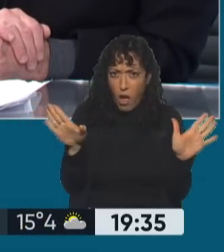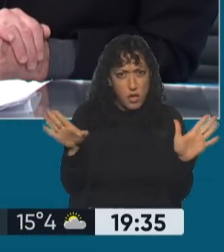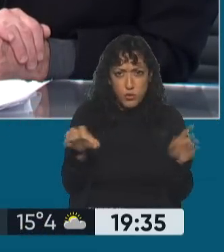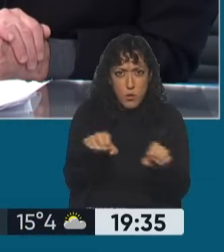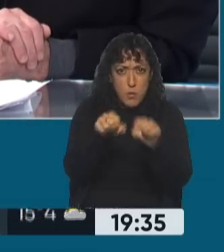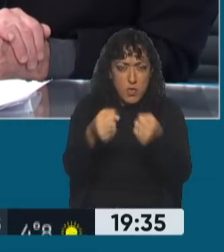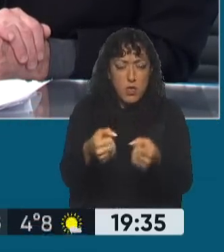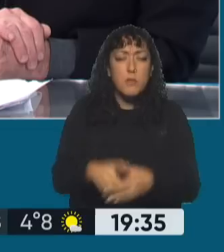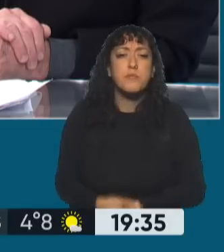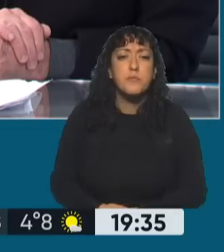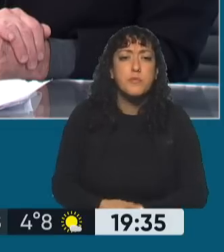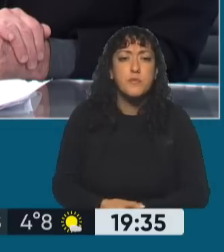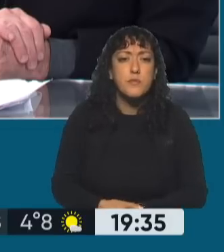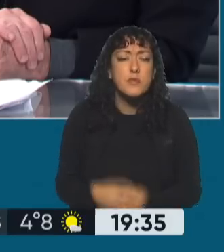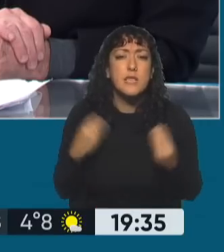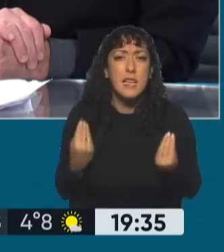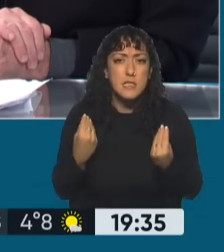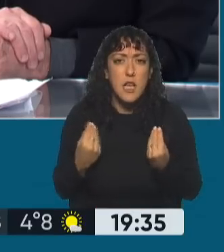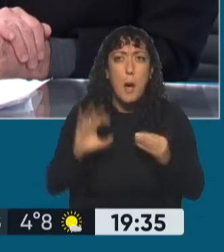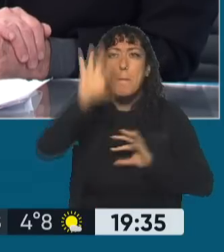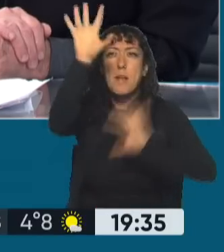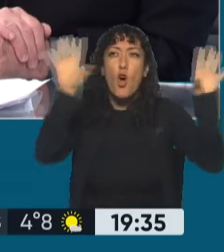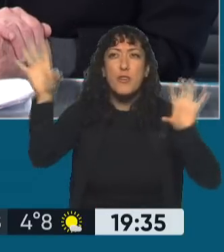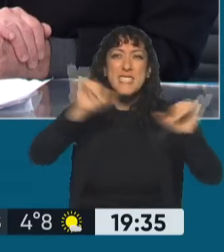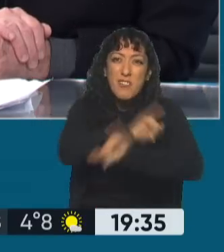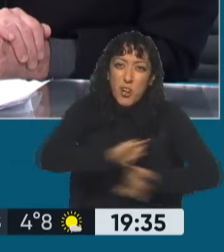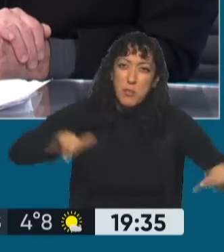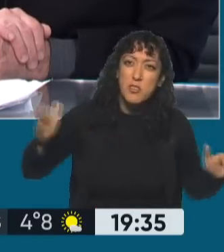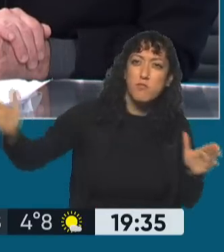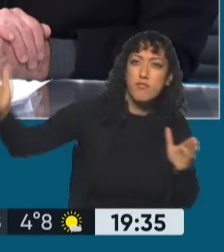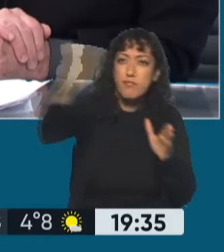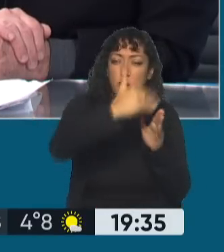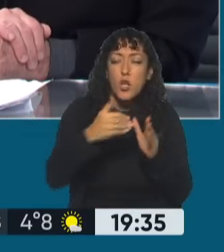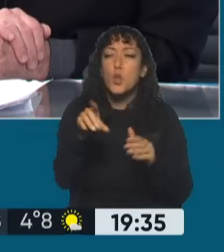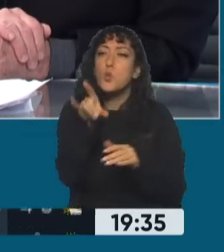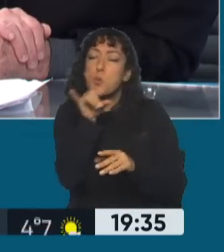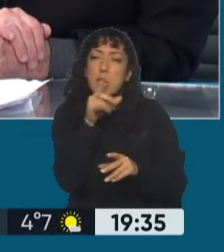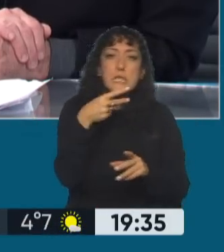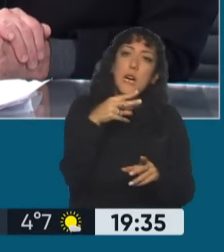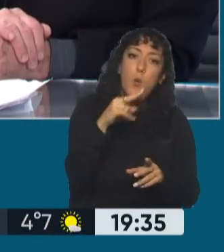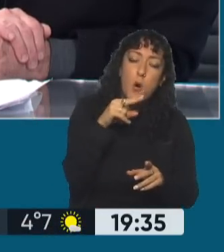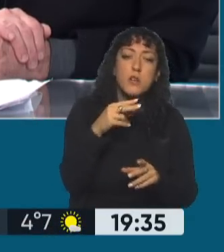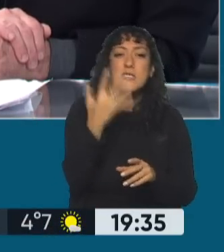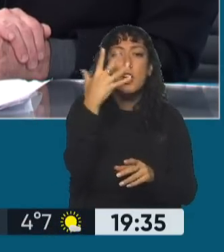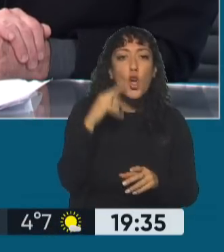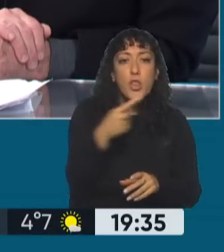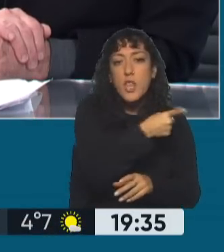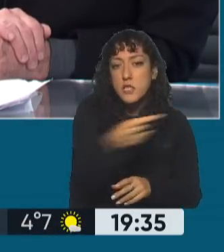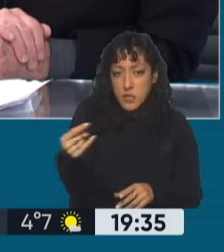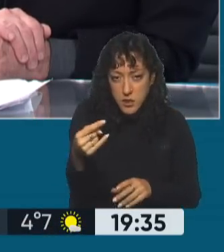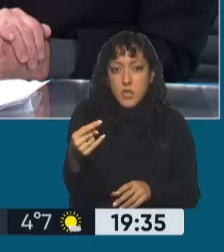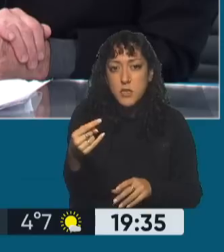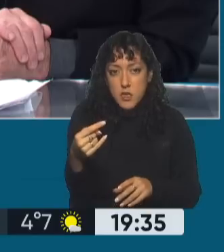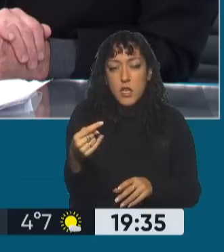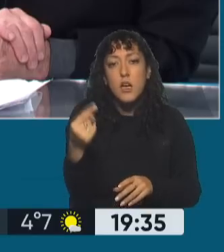Lo que hicieron fue pedirle a las provincias que envíen la información correspondiente, a Tucumán y a San Juan. Le dieron 5 días hábiles, van a